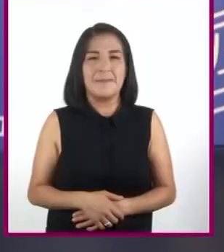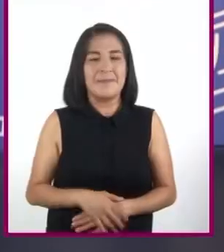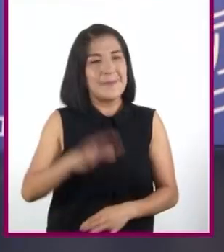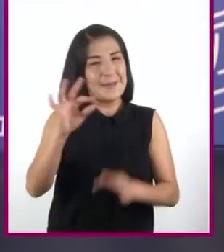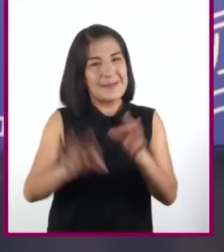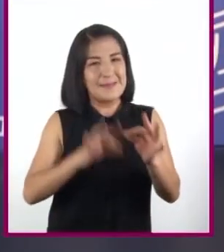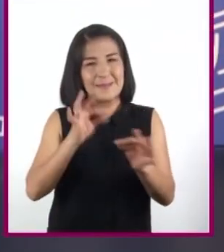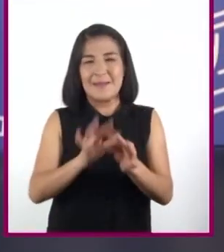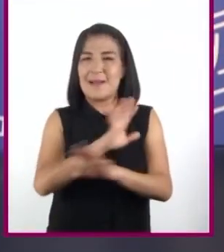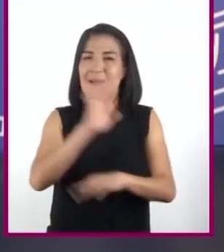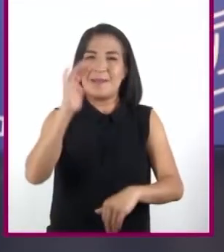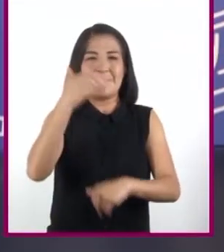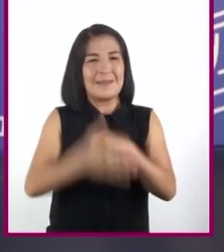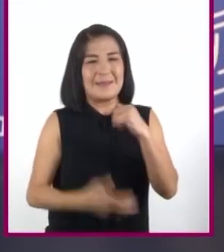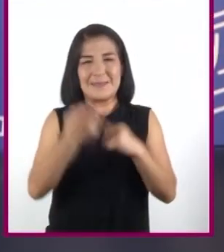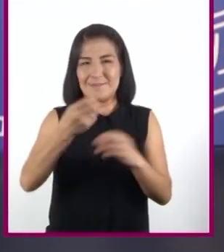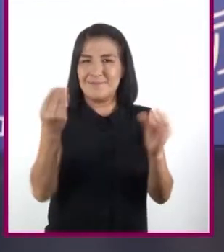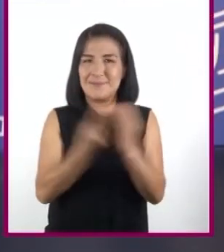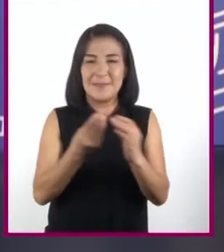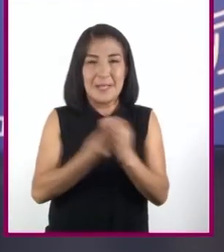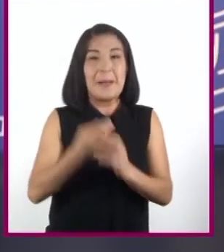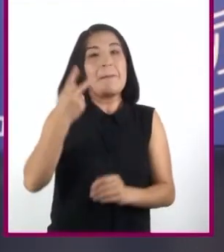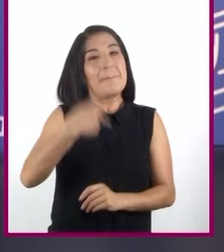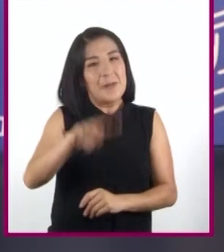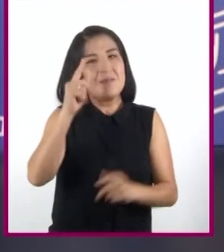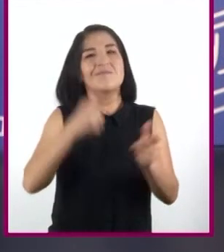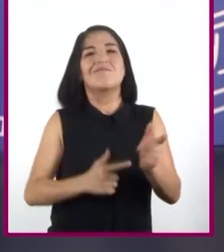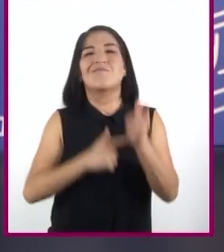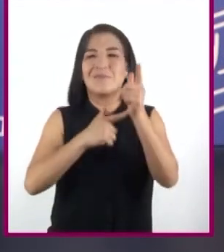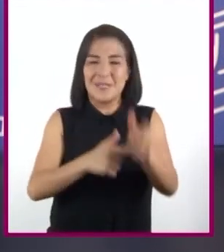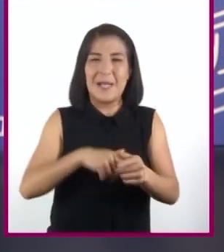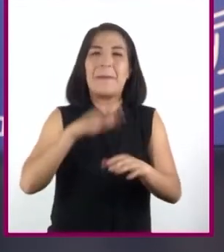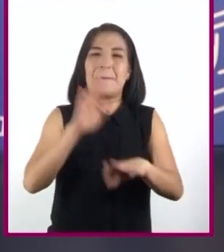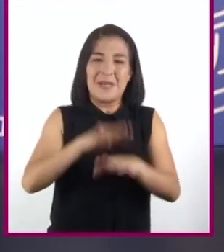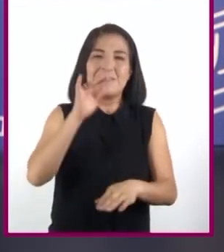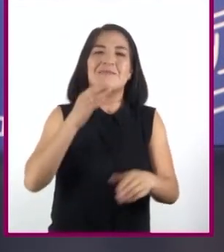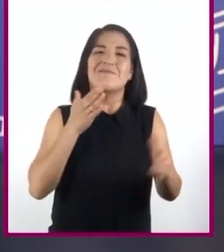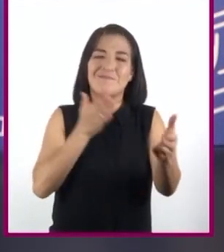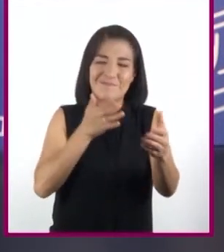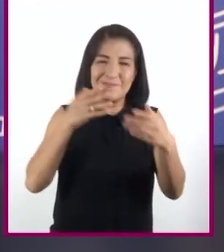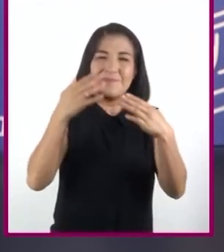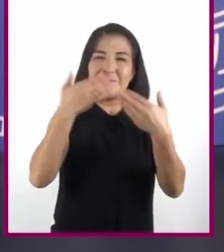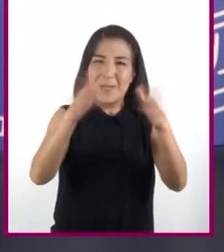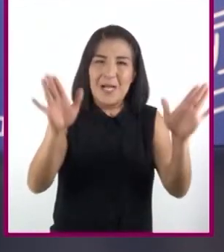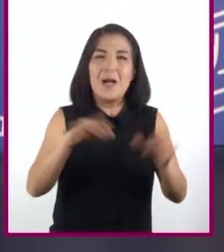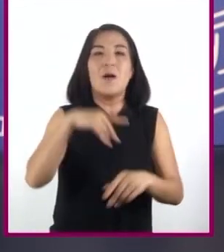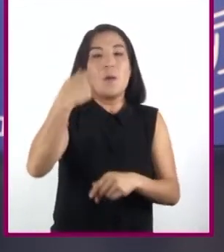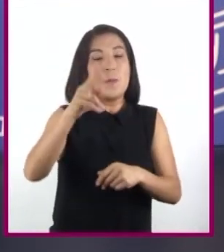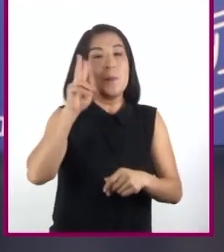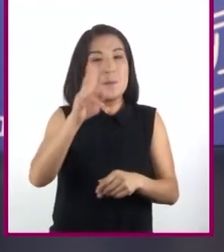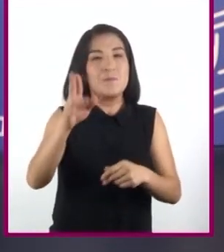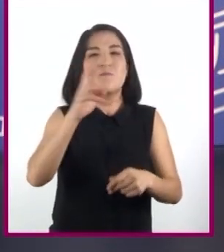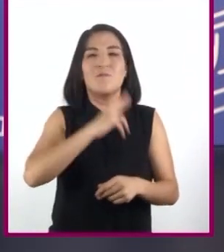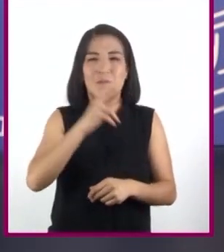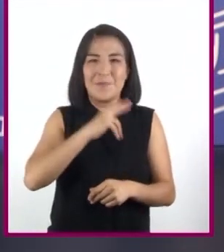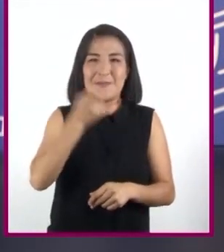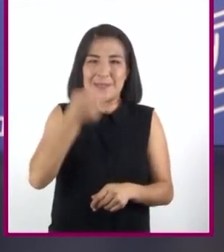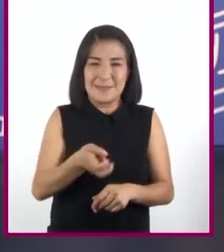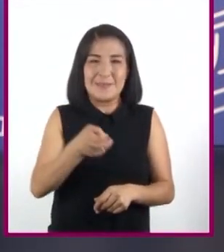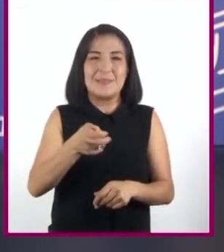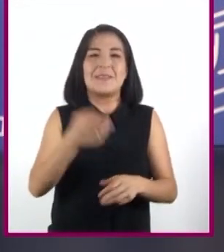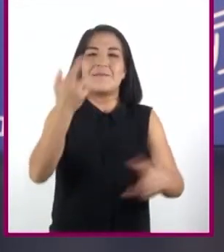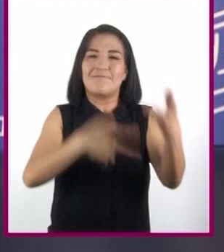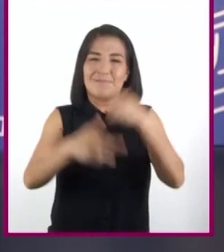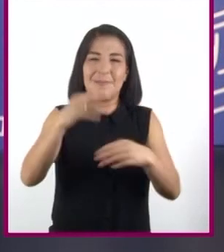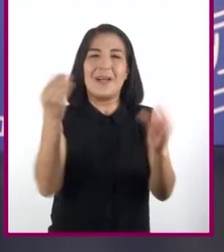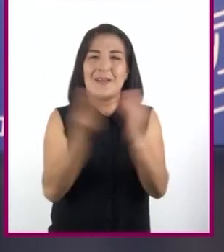Listo, terminamos esta sesión, pero aún nos queda mucho por descubrir, así que nos vemos pronto aquí en